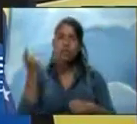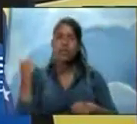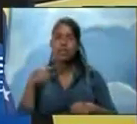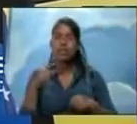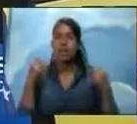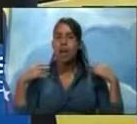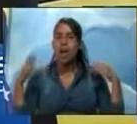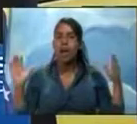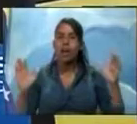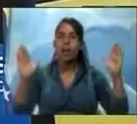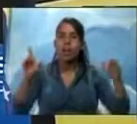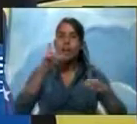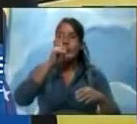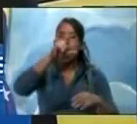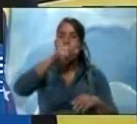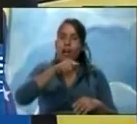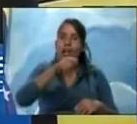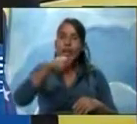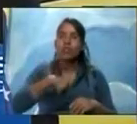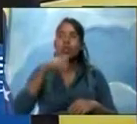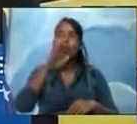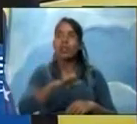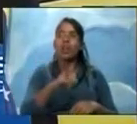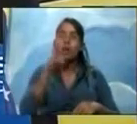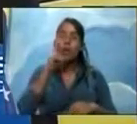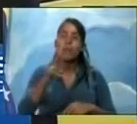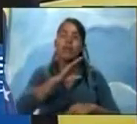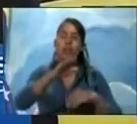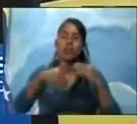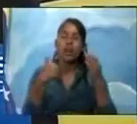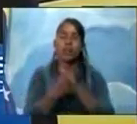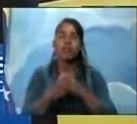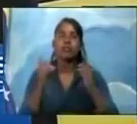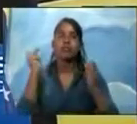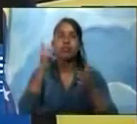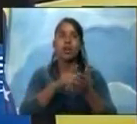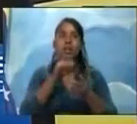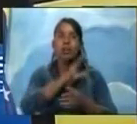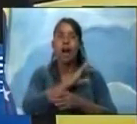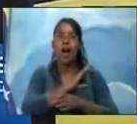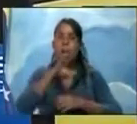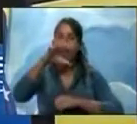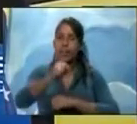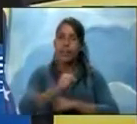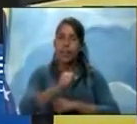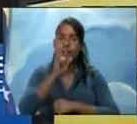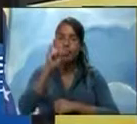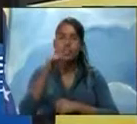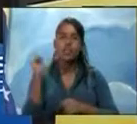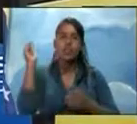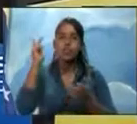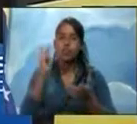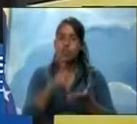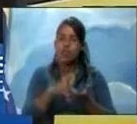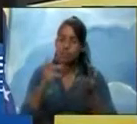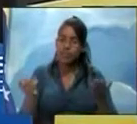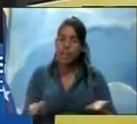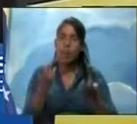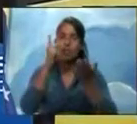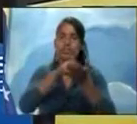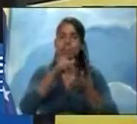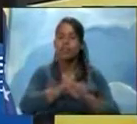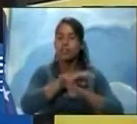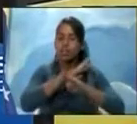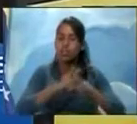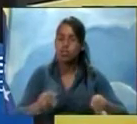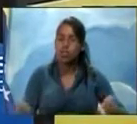de águila. Yo estaba mirando hasta que sus águilas fueron arrancadas y fue levantada del suelo y